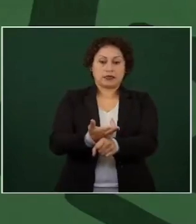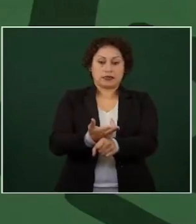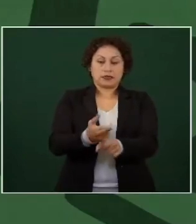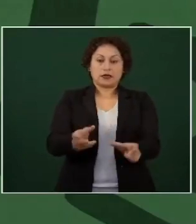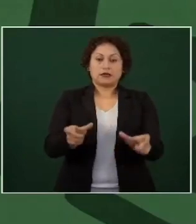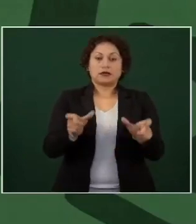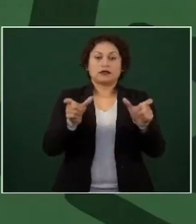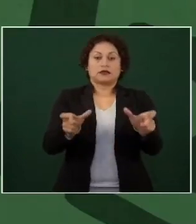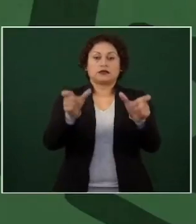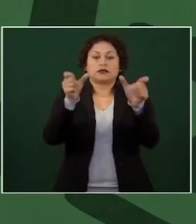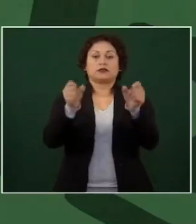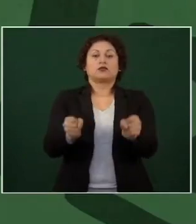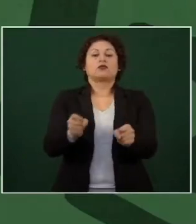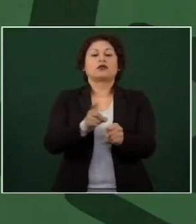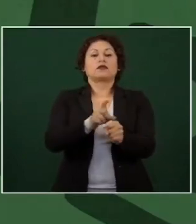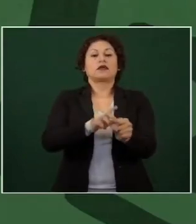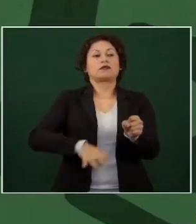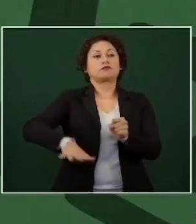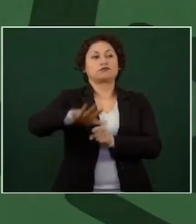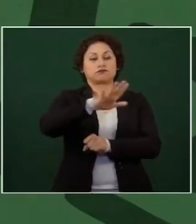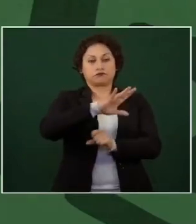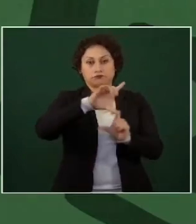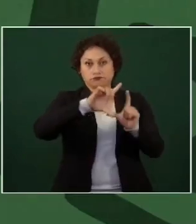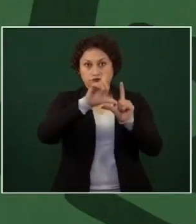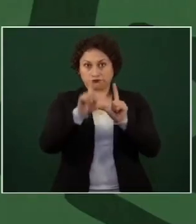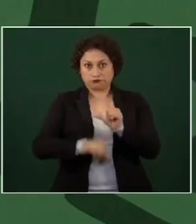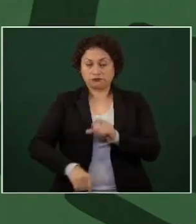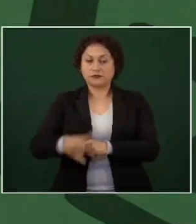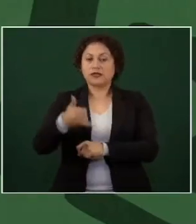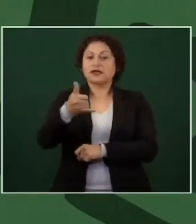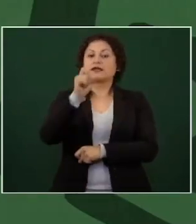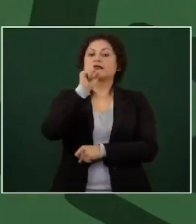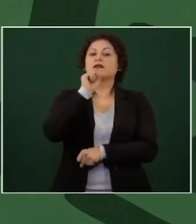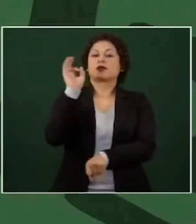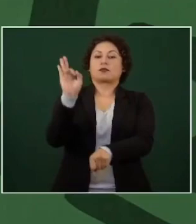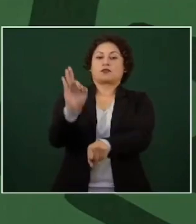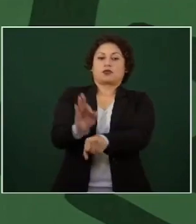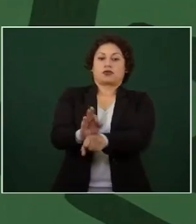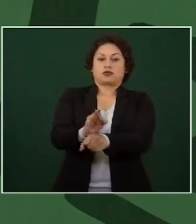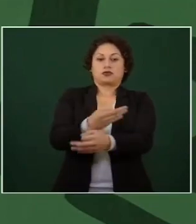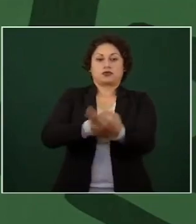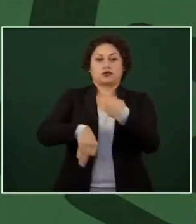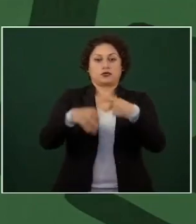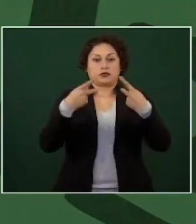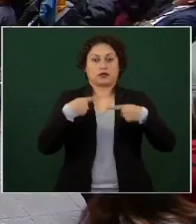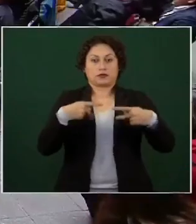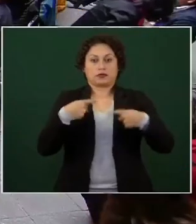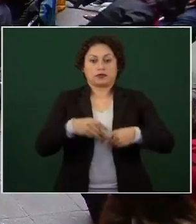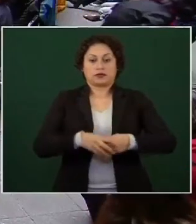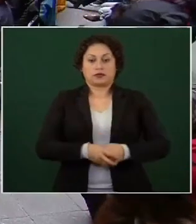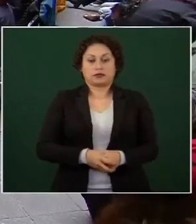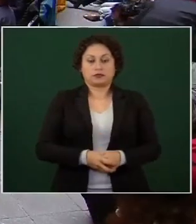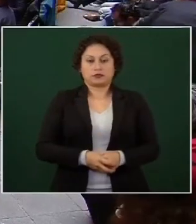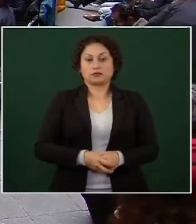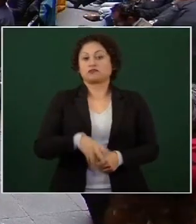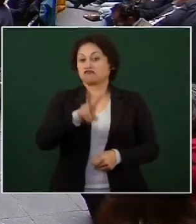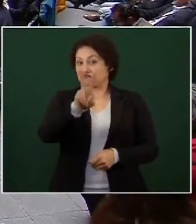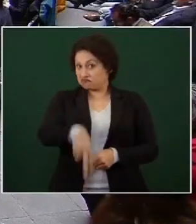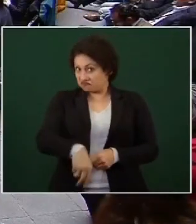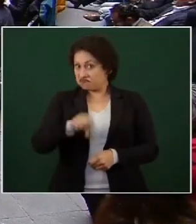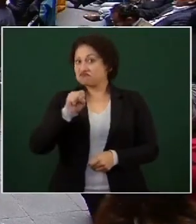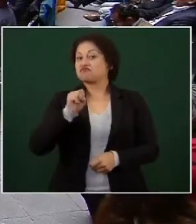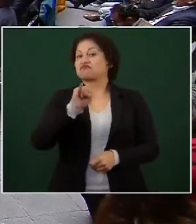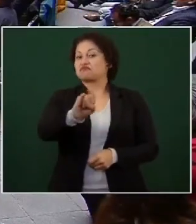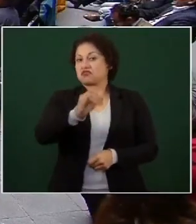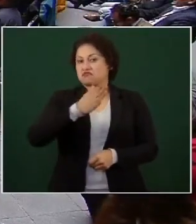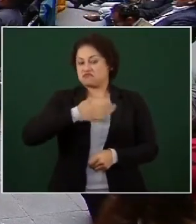de Seguridad Pública y Protección Ciudadana. Y sí, mi respeto, me